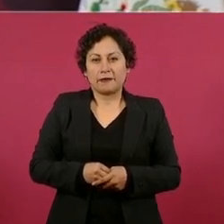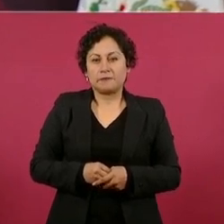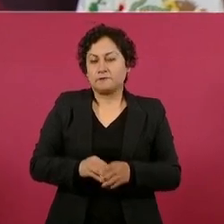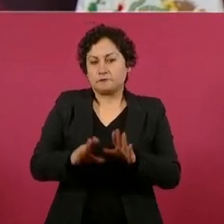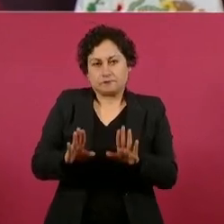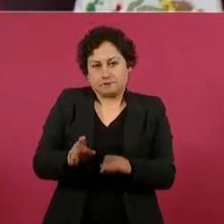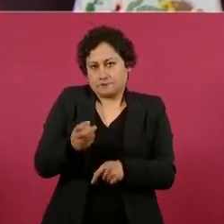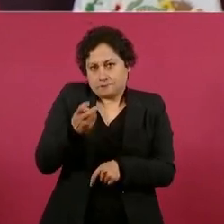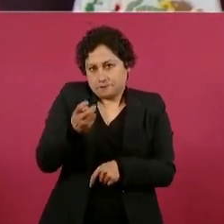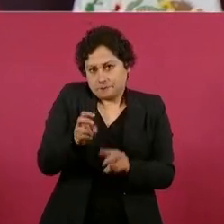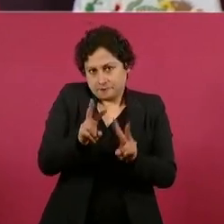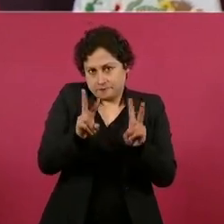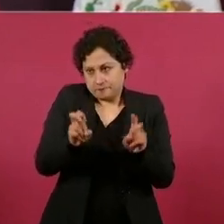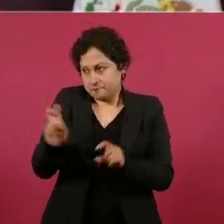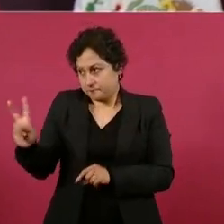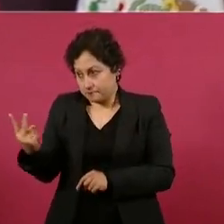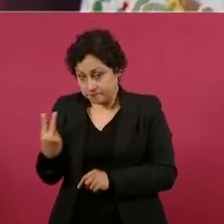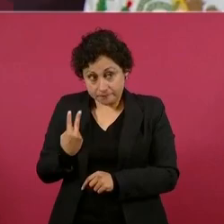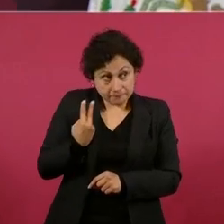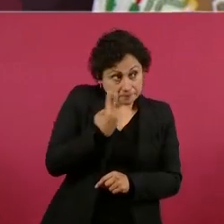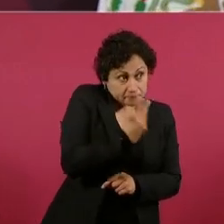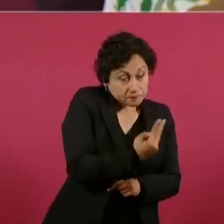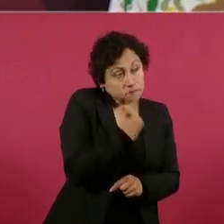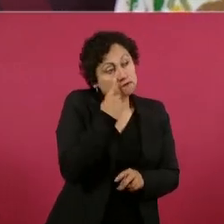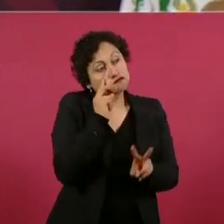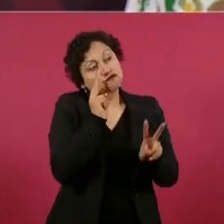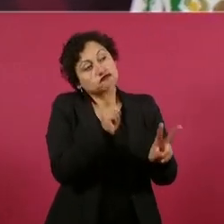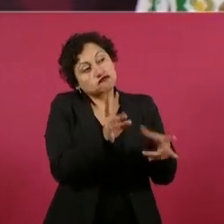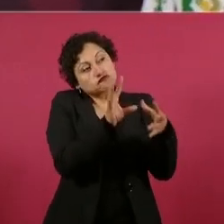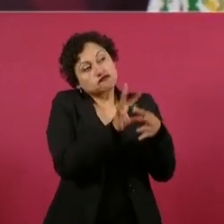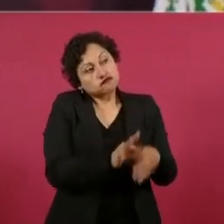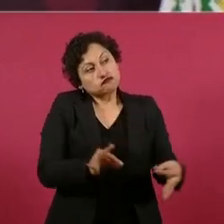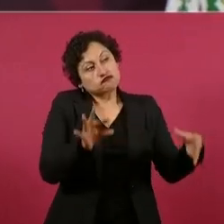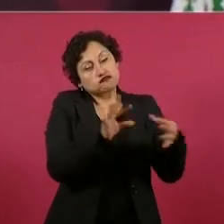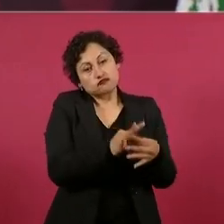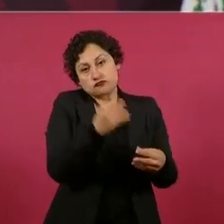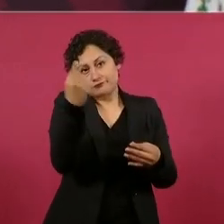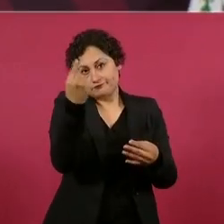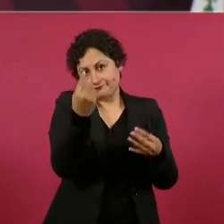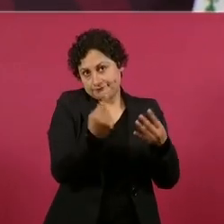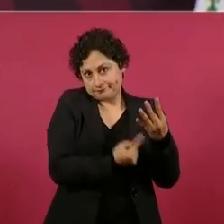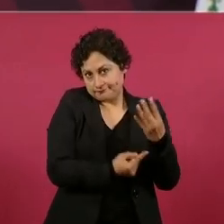Ese tema, por ejemplo, en